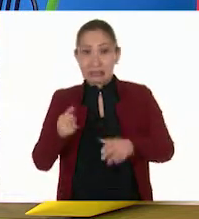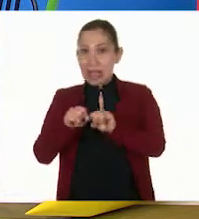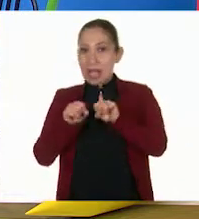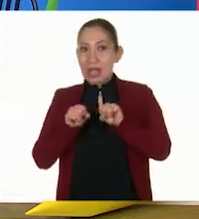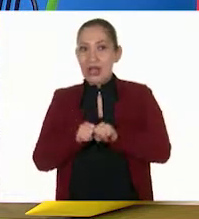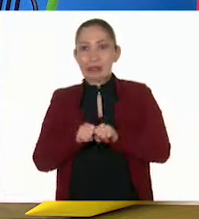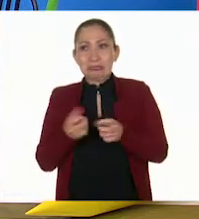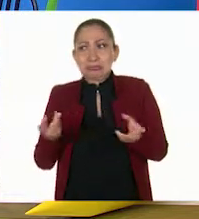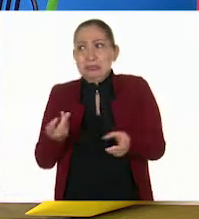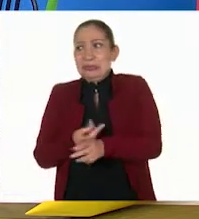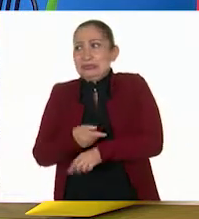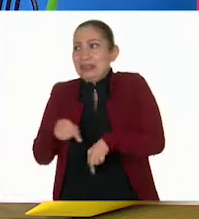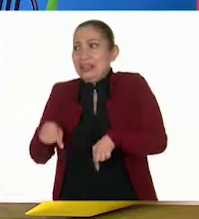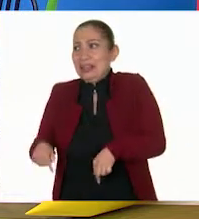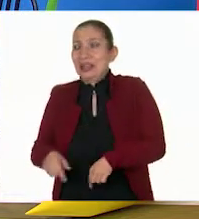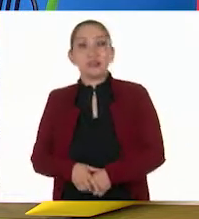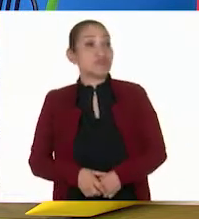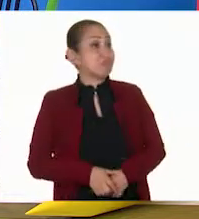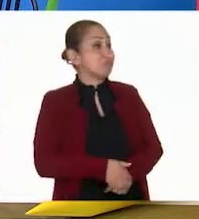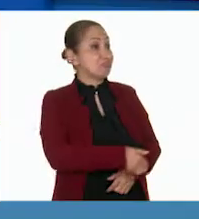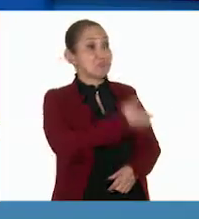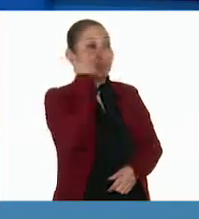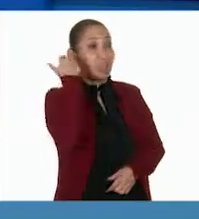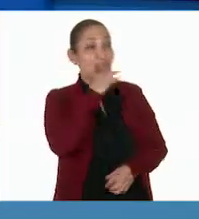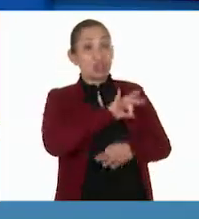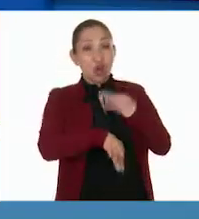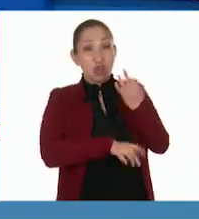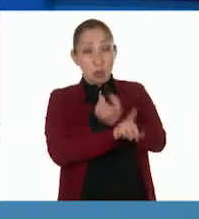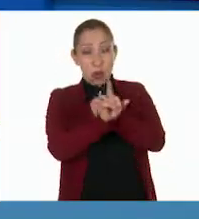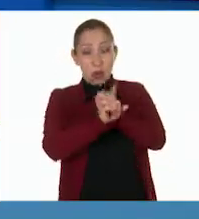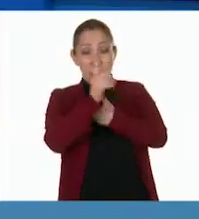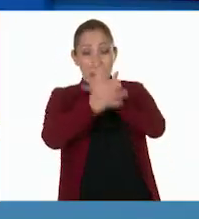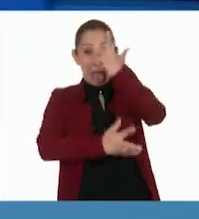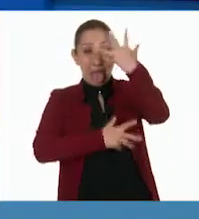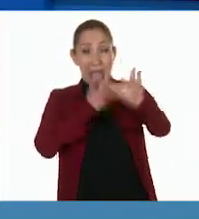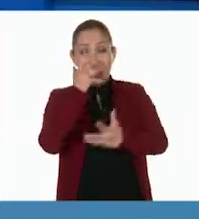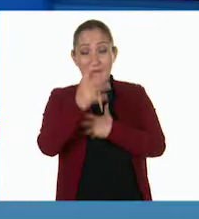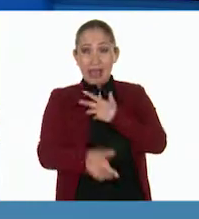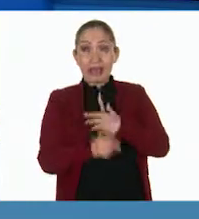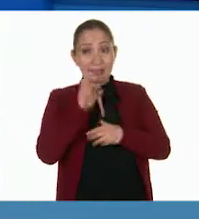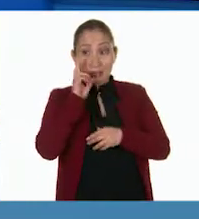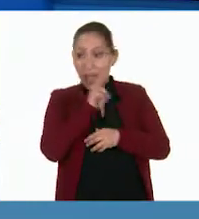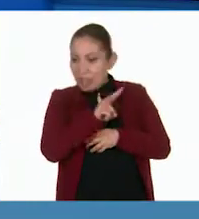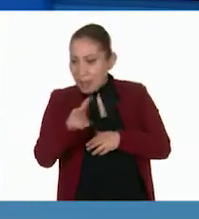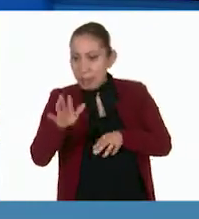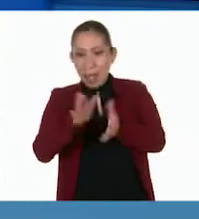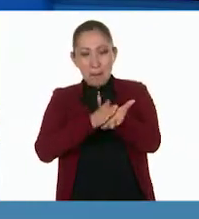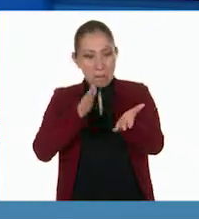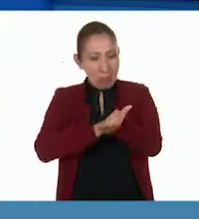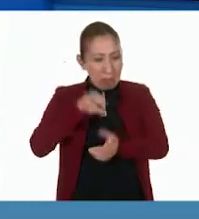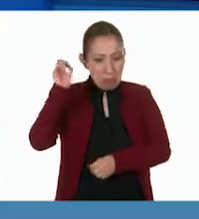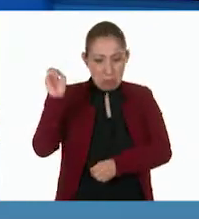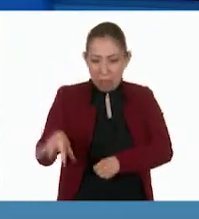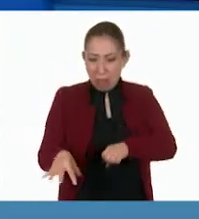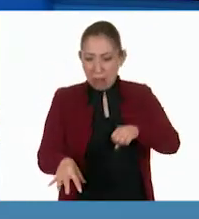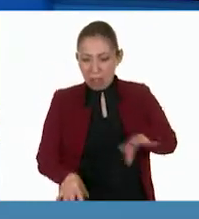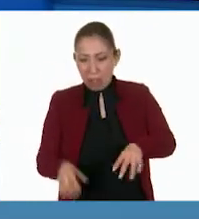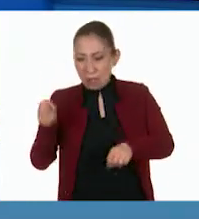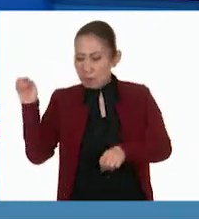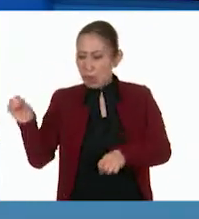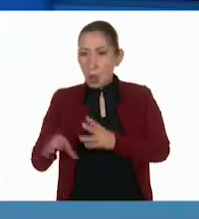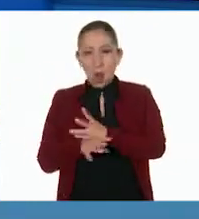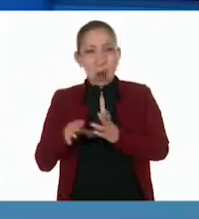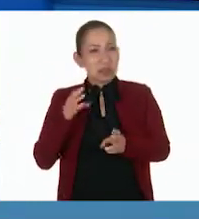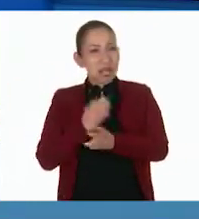¿Pero qué pasó? ¿Quién sabe? Todo está hecho un caos, un completo caos. Mira todos estos papeles, esto tirado,